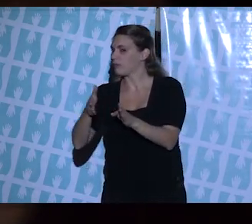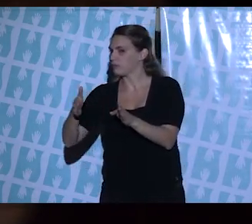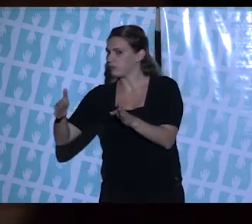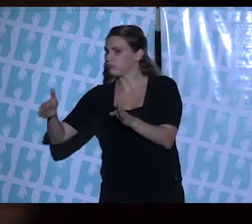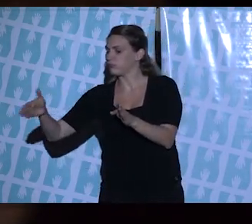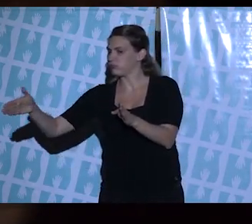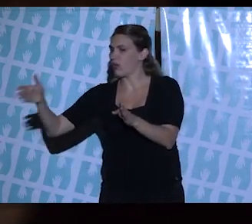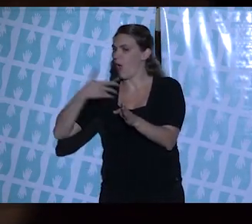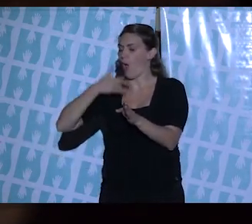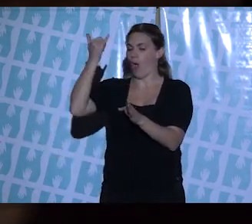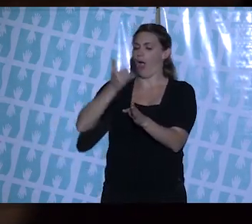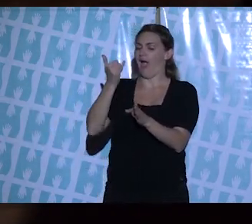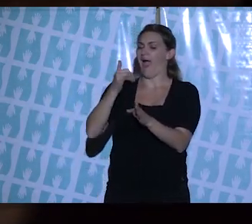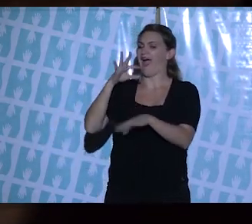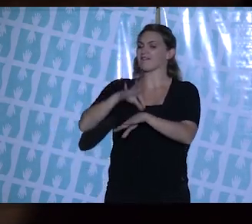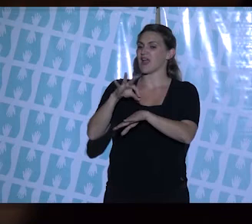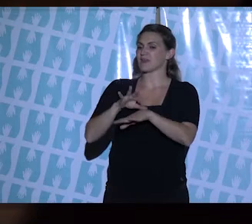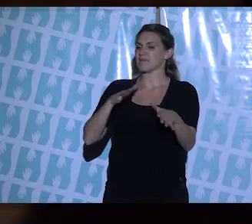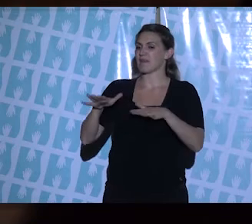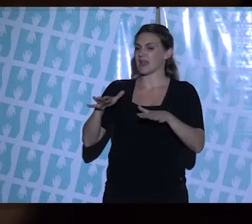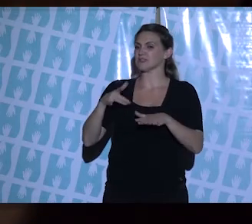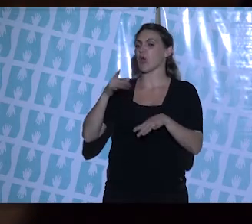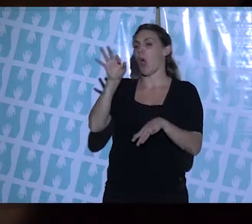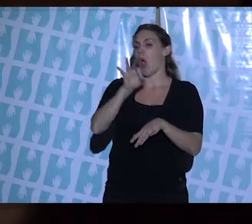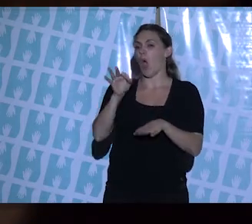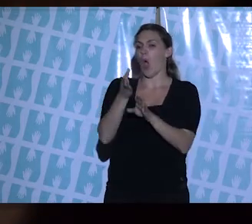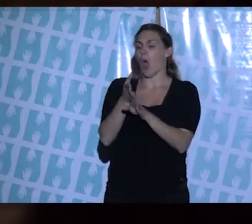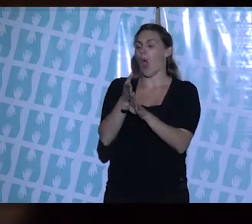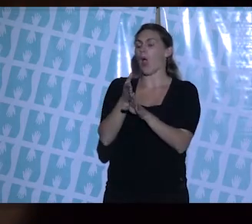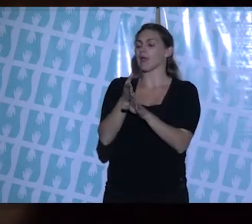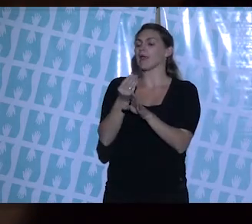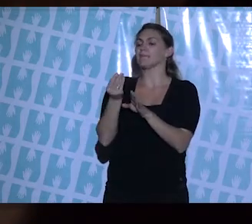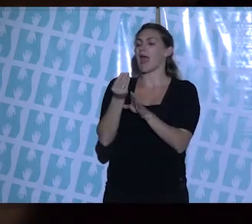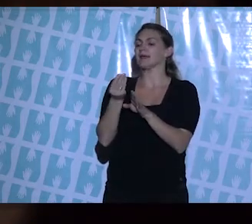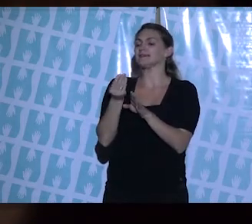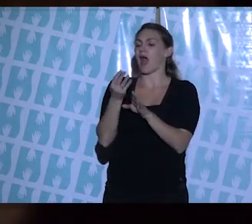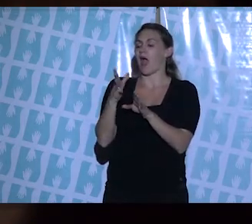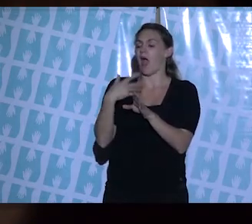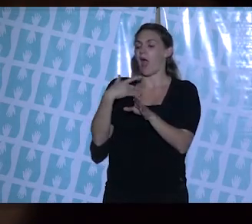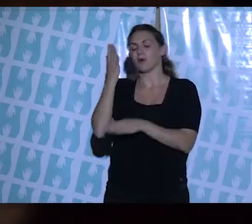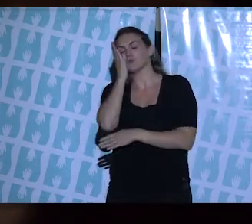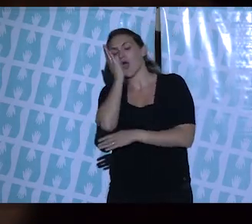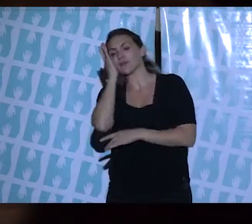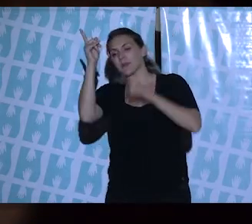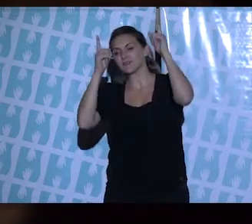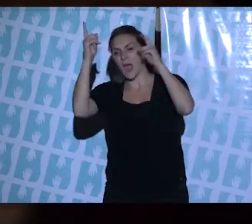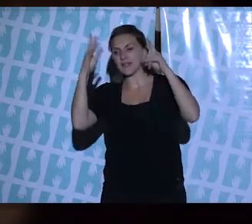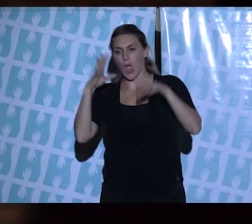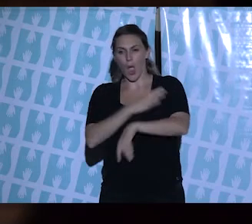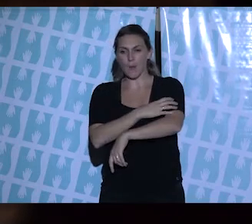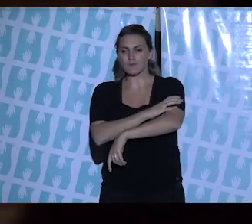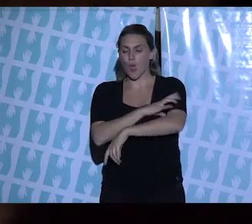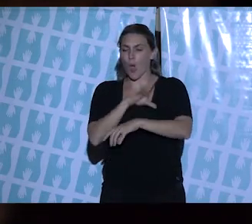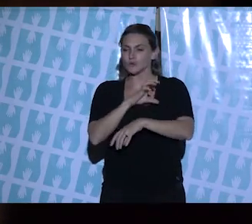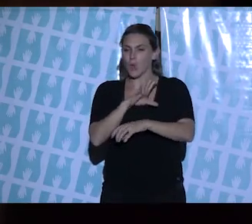que ya tienen la enfermedad de Parkinson tienen capacidad de contraer sus músculos durante el sueño y por